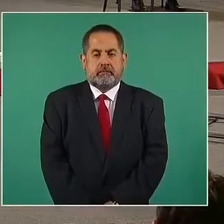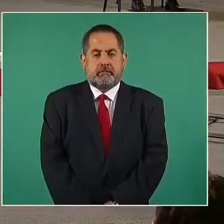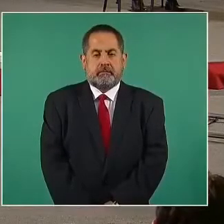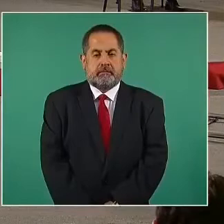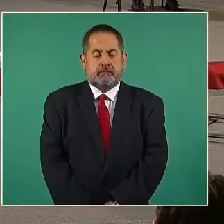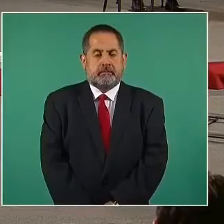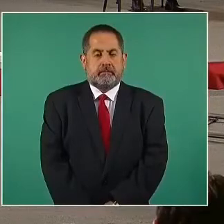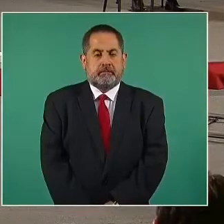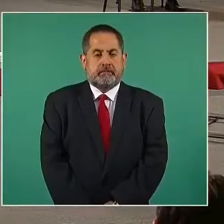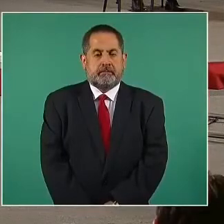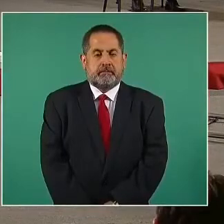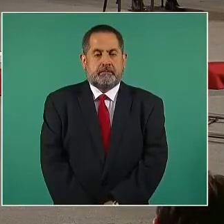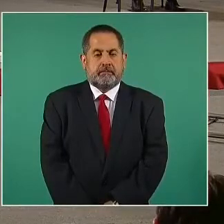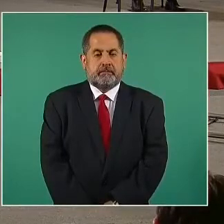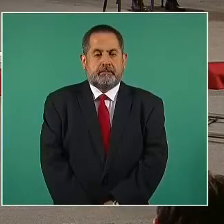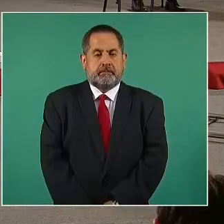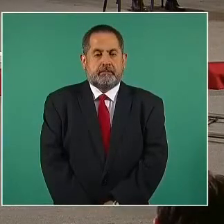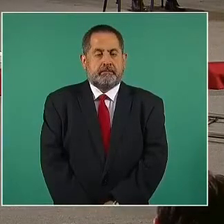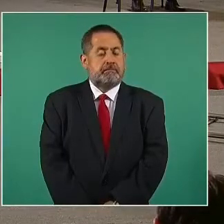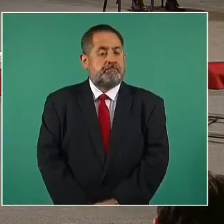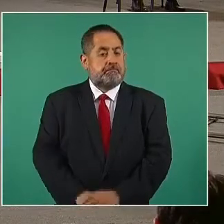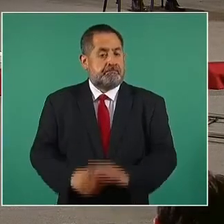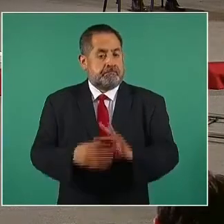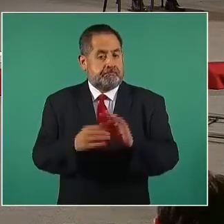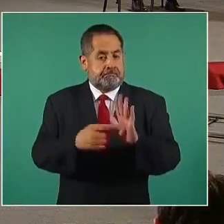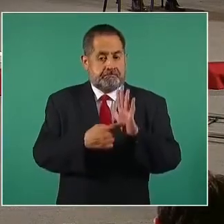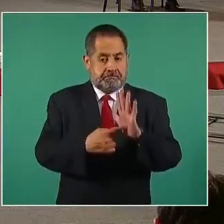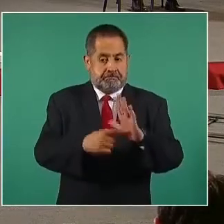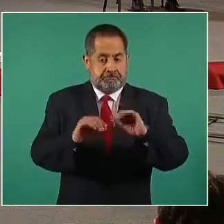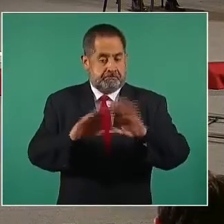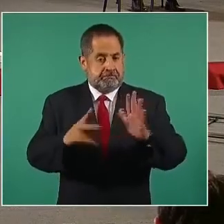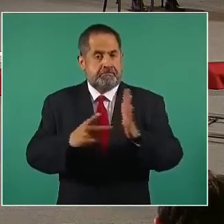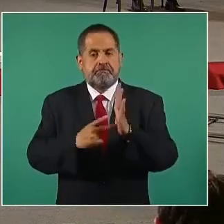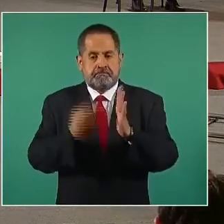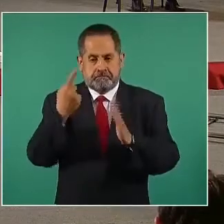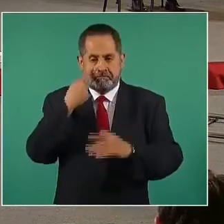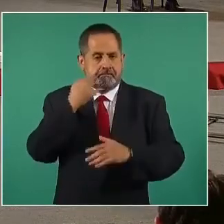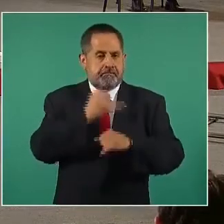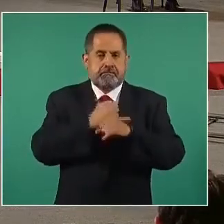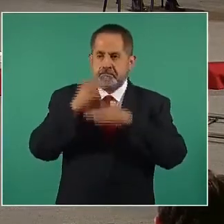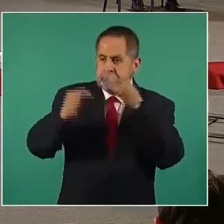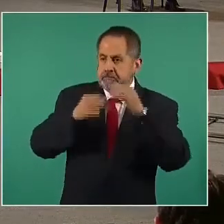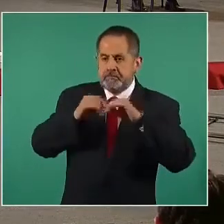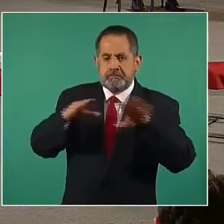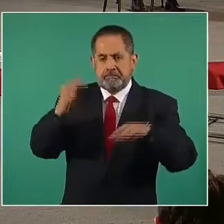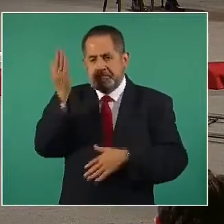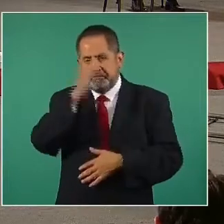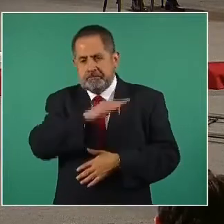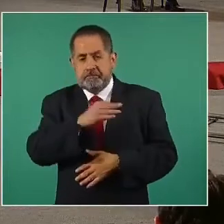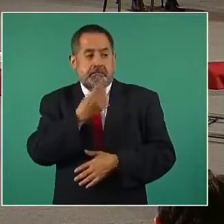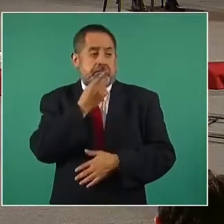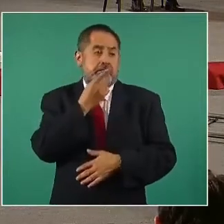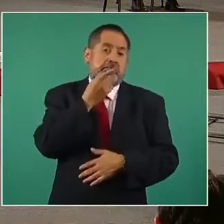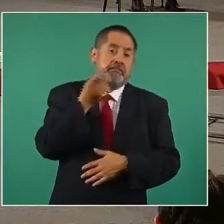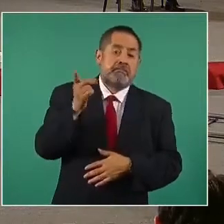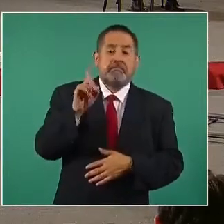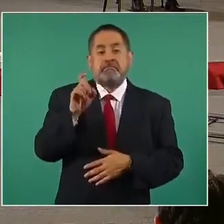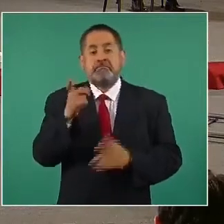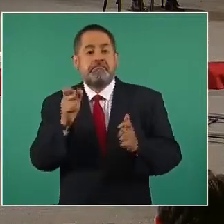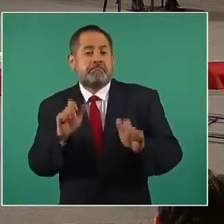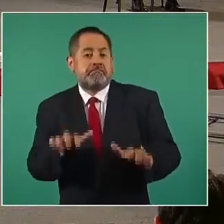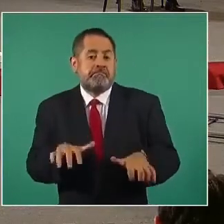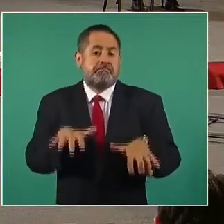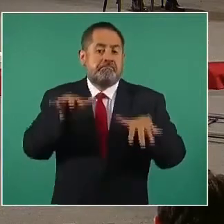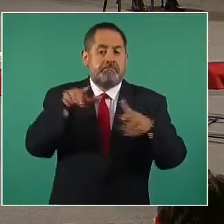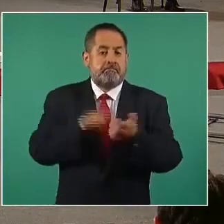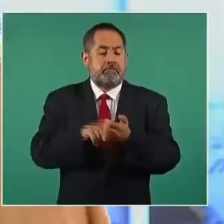La siguiente, por favor. La siguiente nota. Nuevamente difunden información falsa de supuesta inundación en la refinería